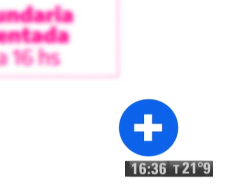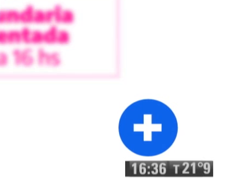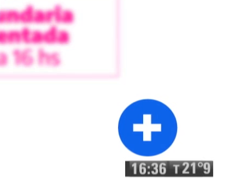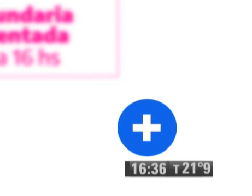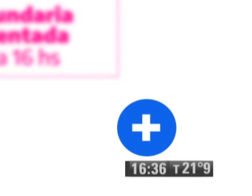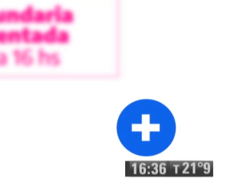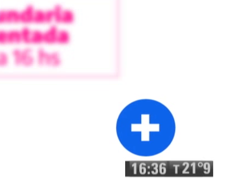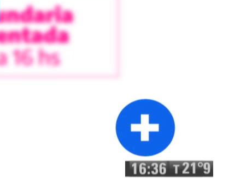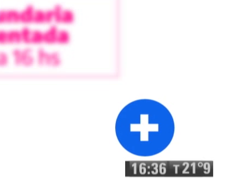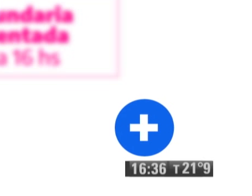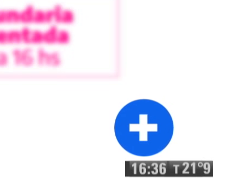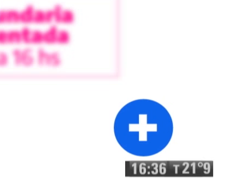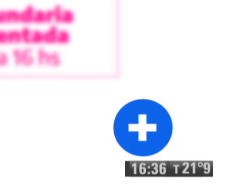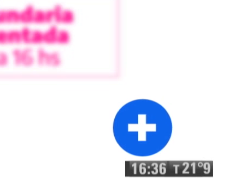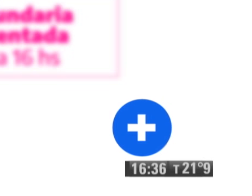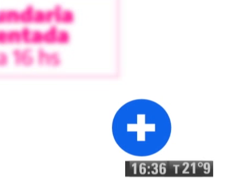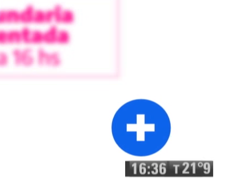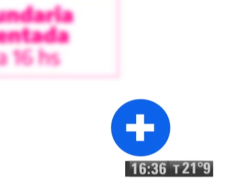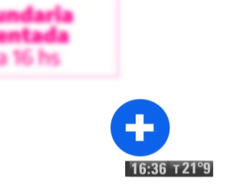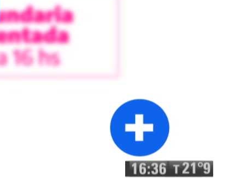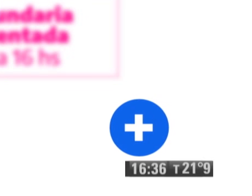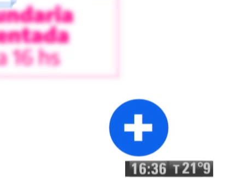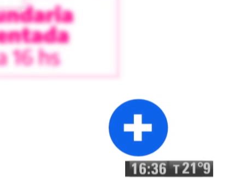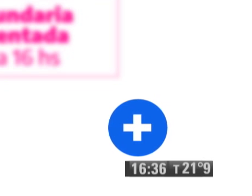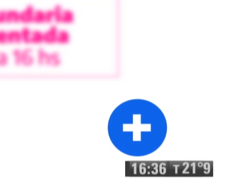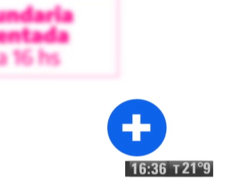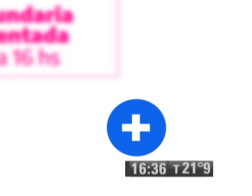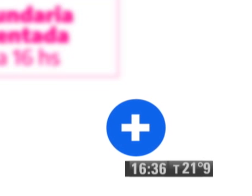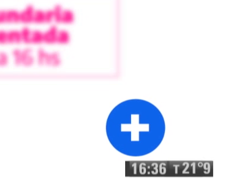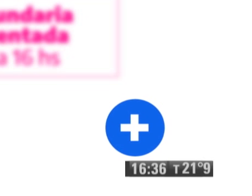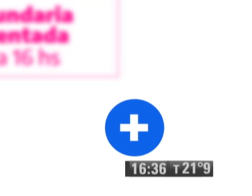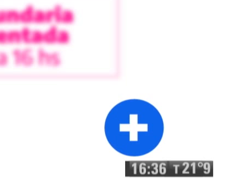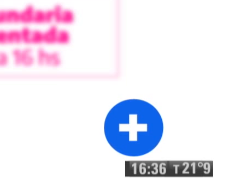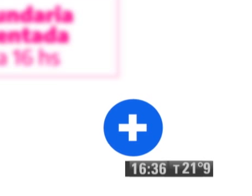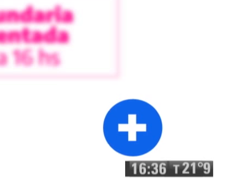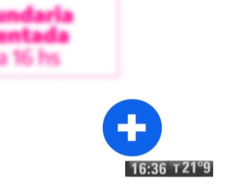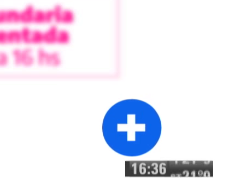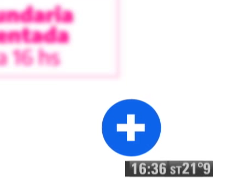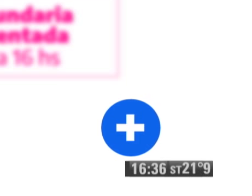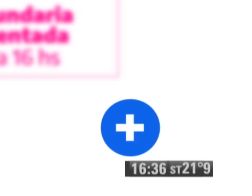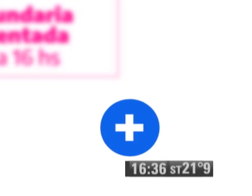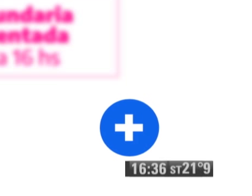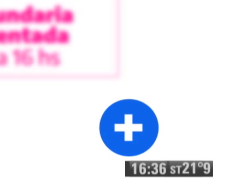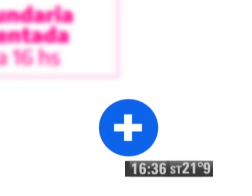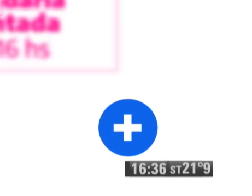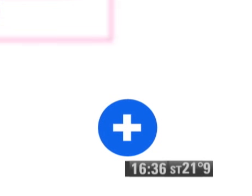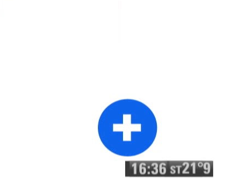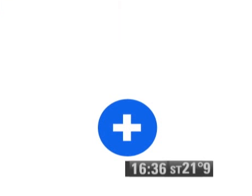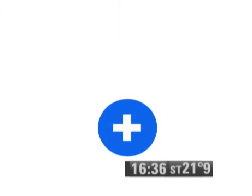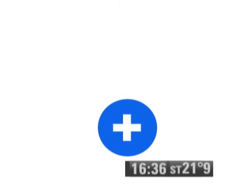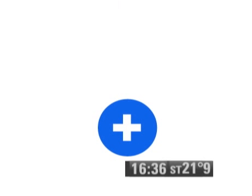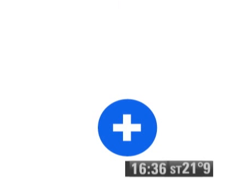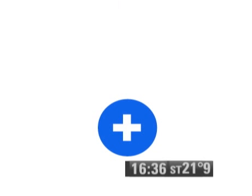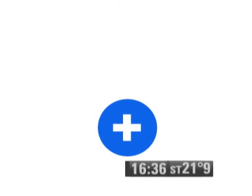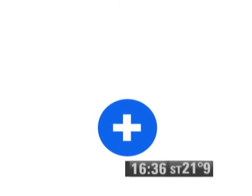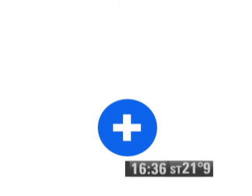sexto y séptimo o sexto y primer año de 9 a 11. Las materias del ciclo básico del secundario de 11 a 13 y las materias